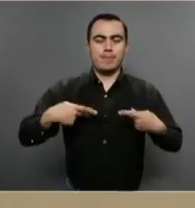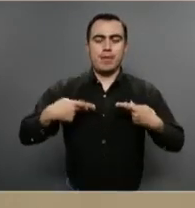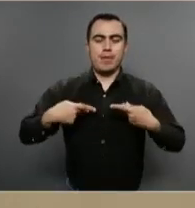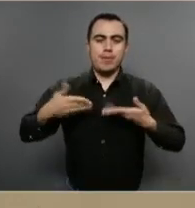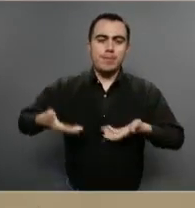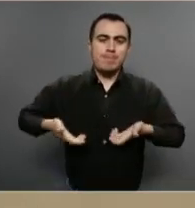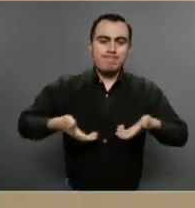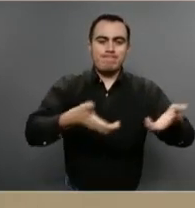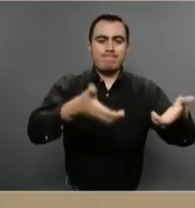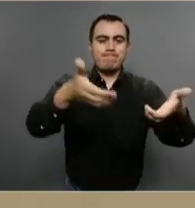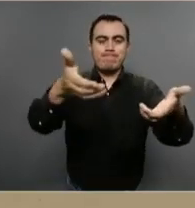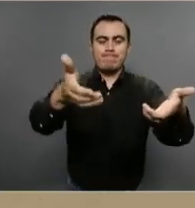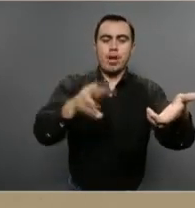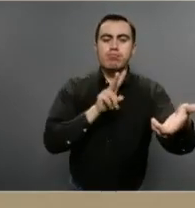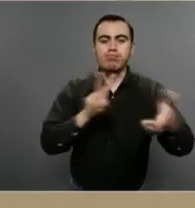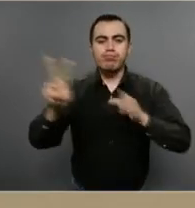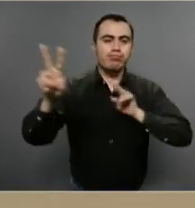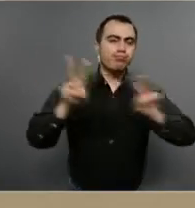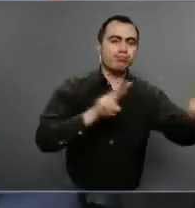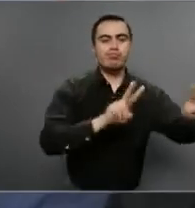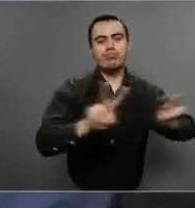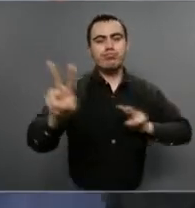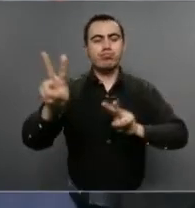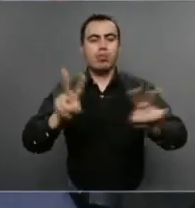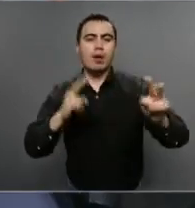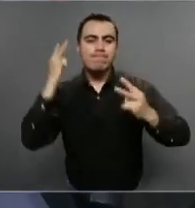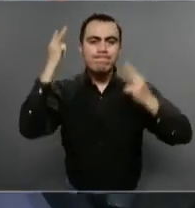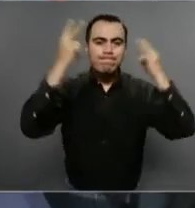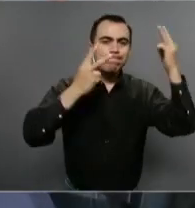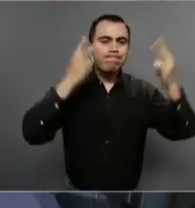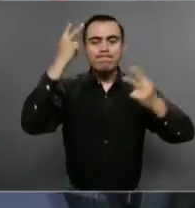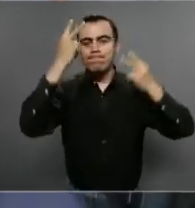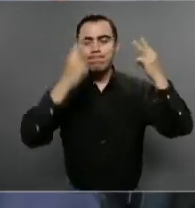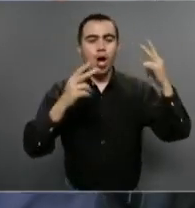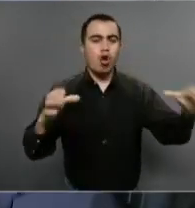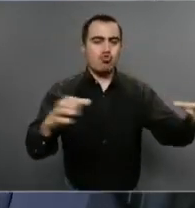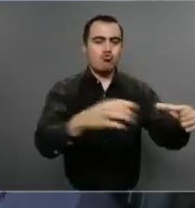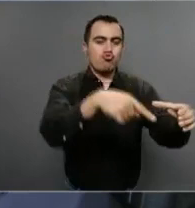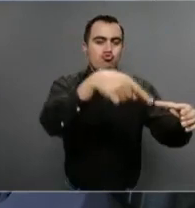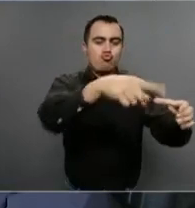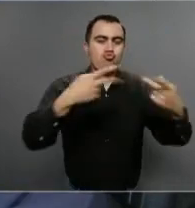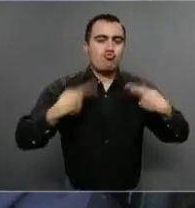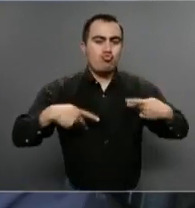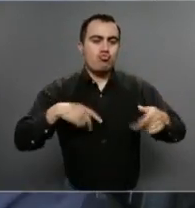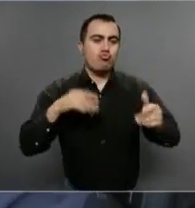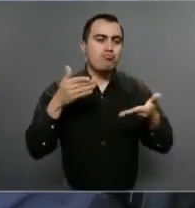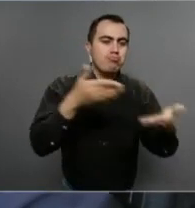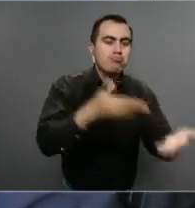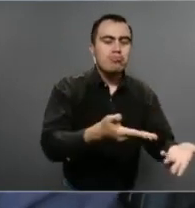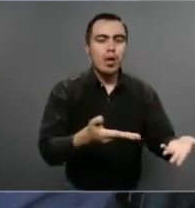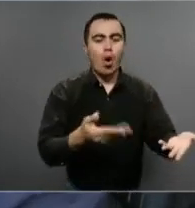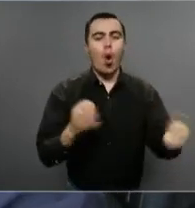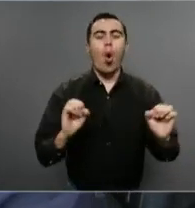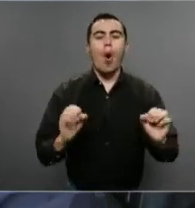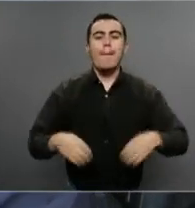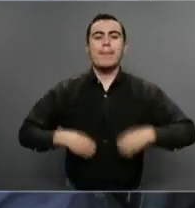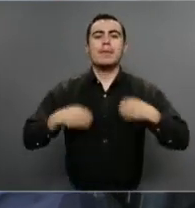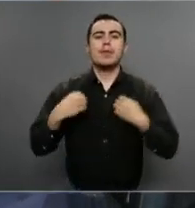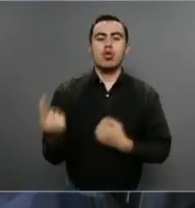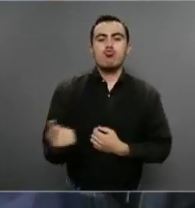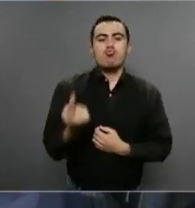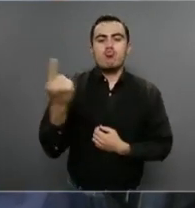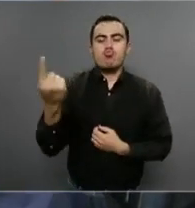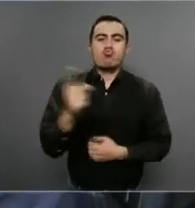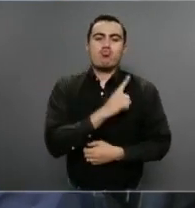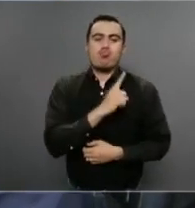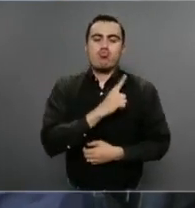en grupos de 2, y estamos visitando colectivos, personas que encontramos solas, de tal manera de